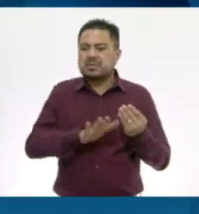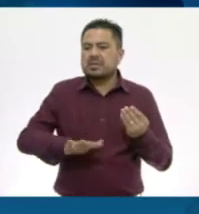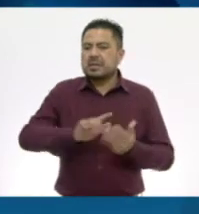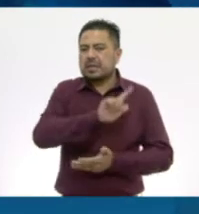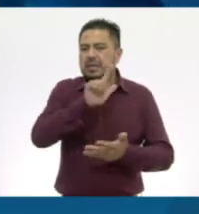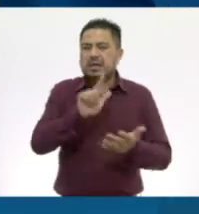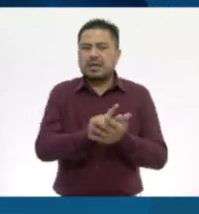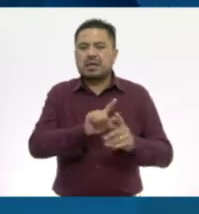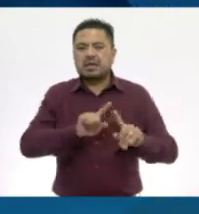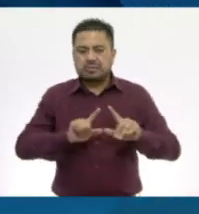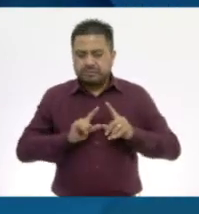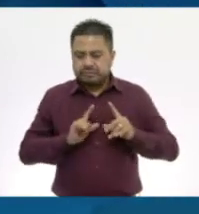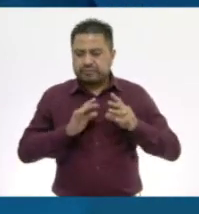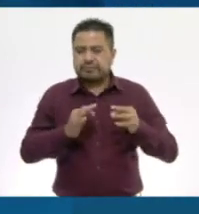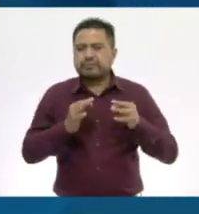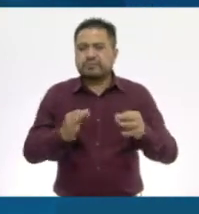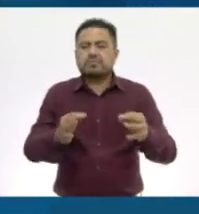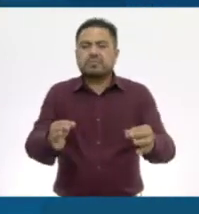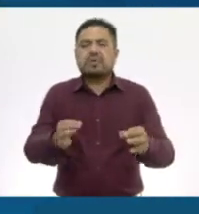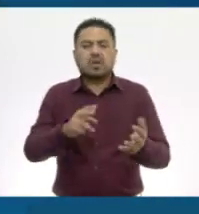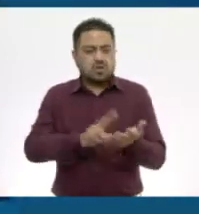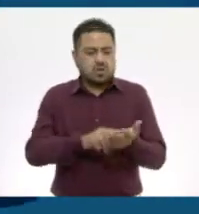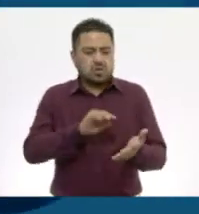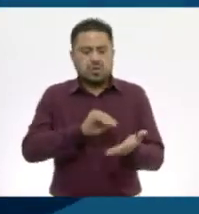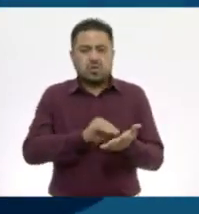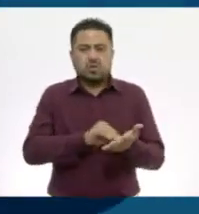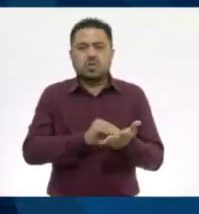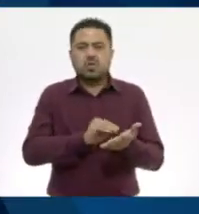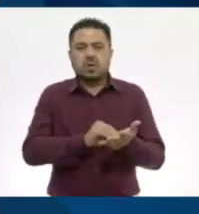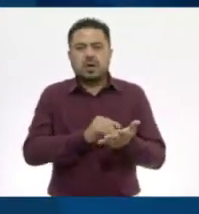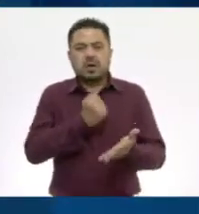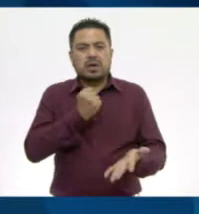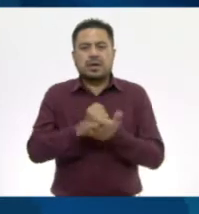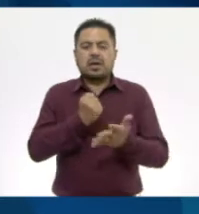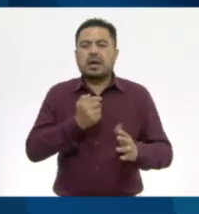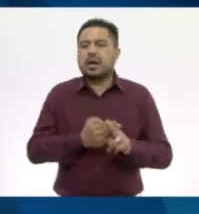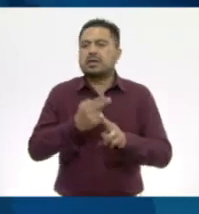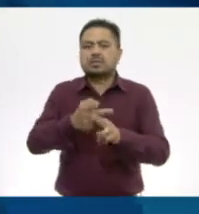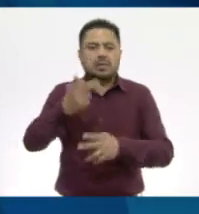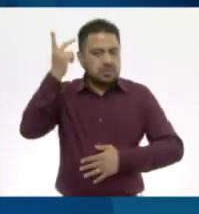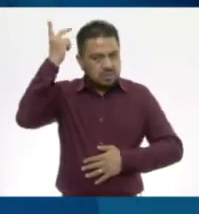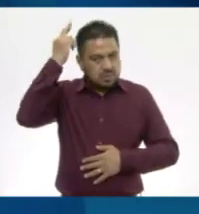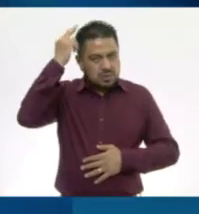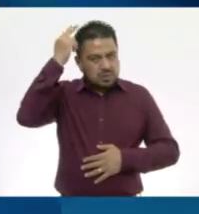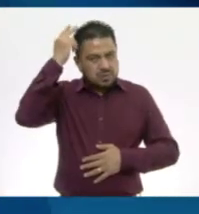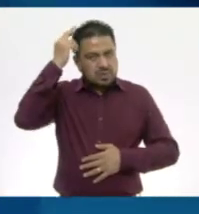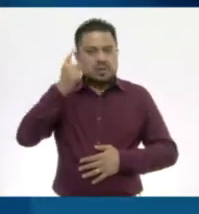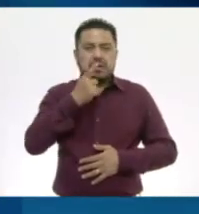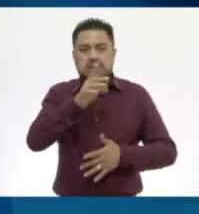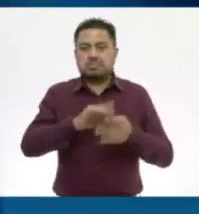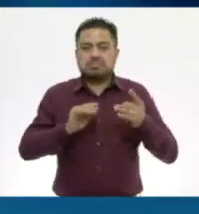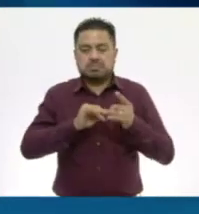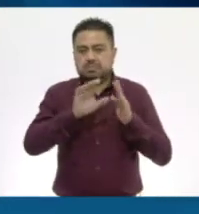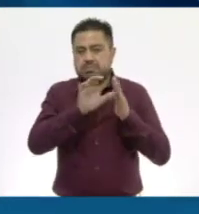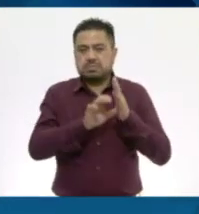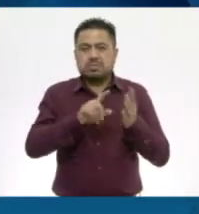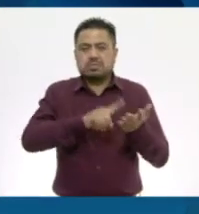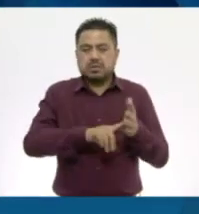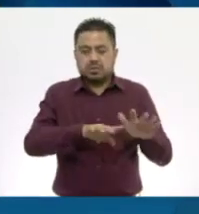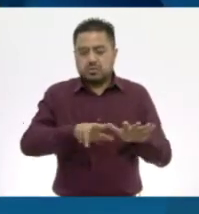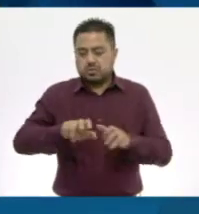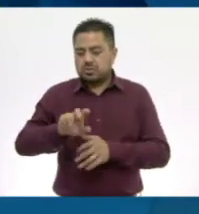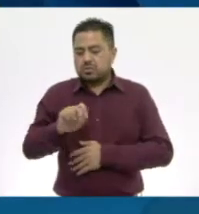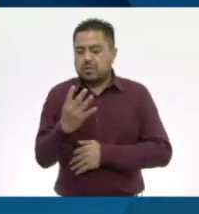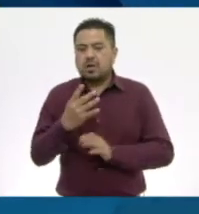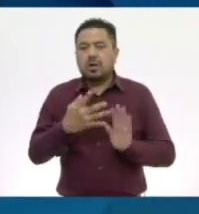leyes derivadas fueron vigentes casi hasta el Porfiriato. Se dice que la Constitución de 24 fue una